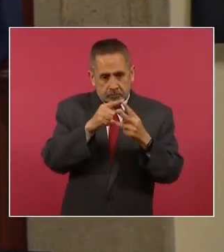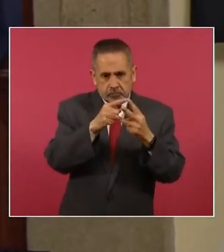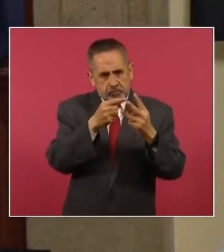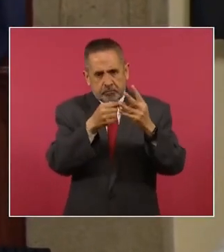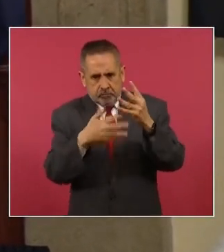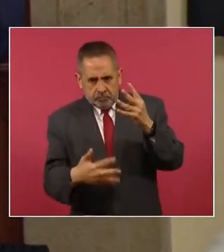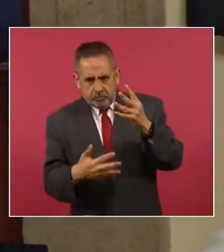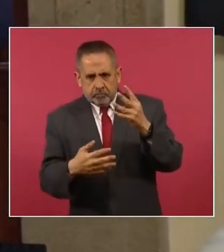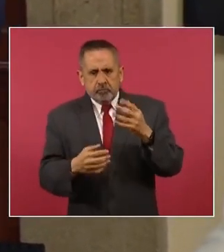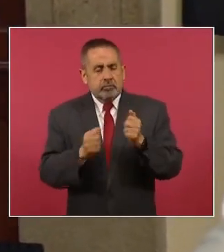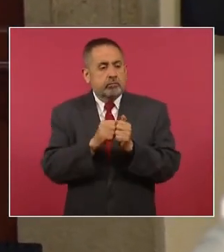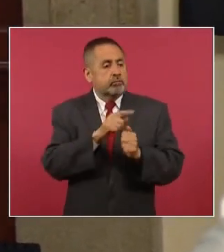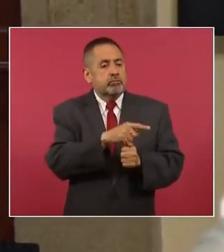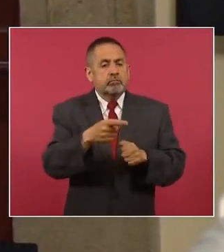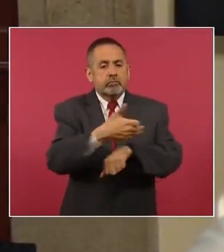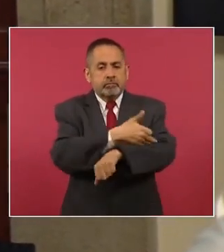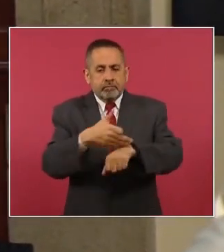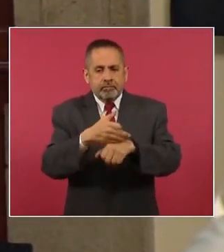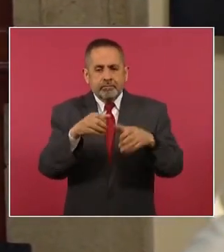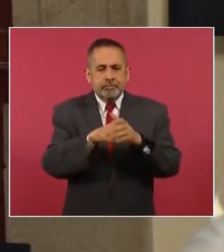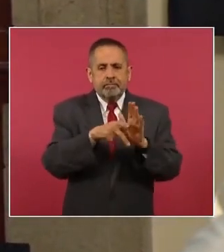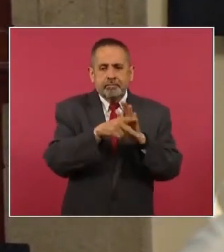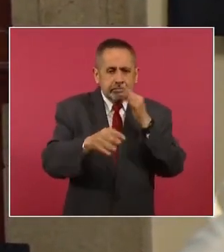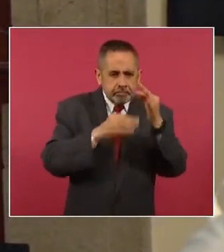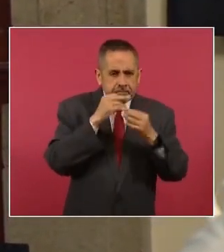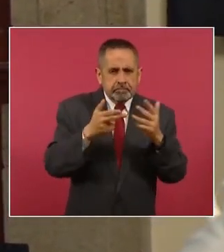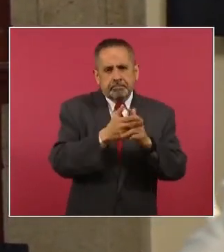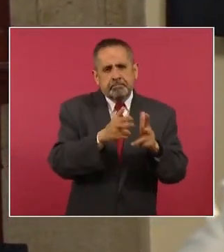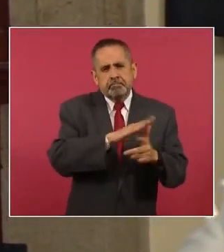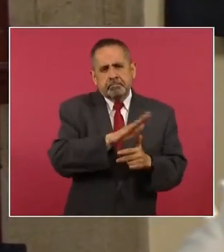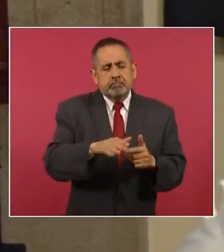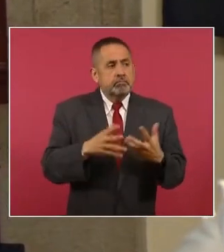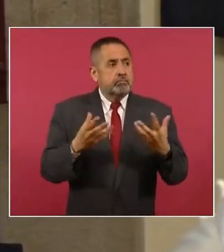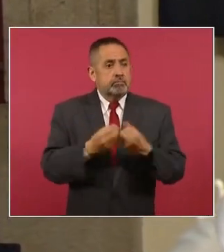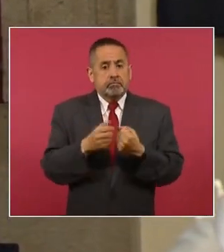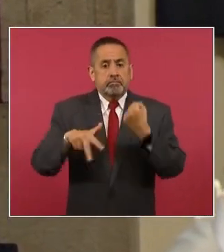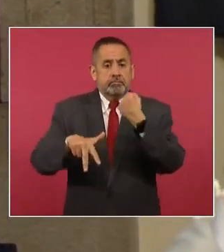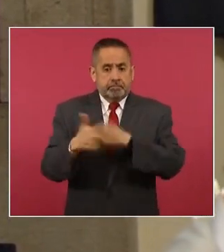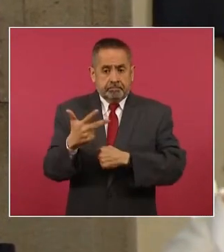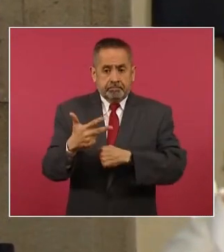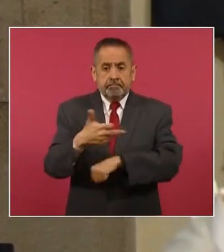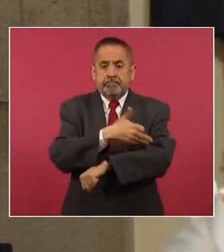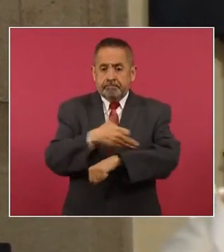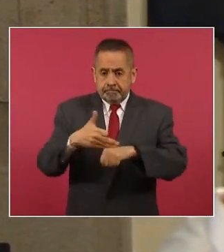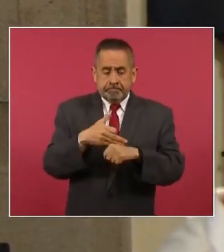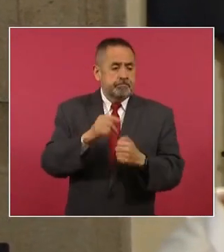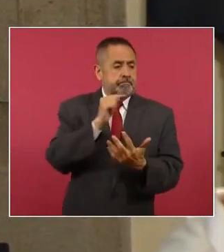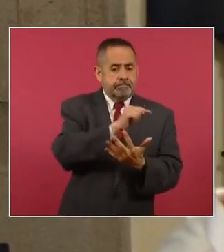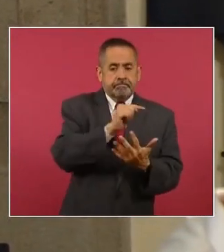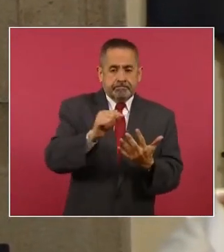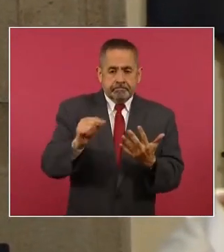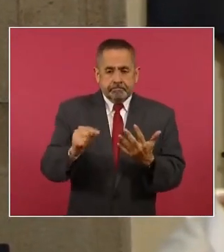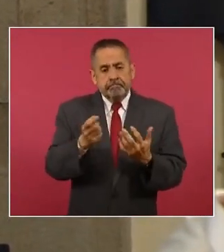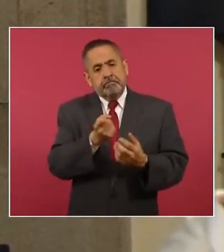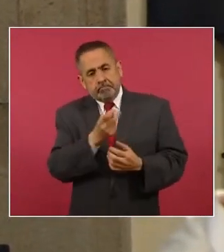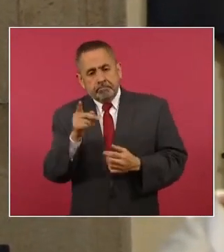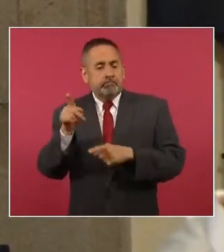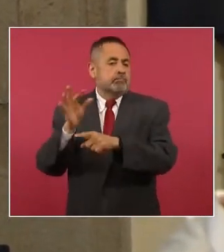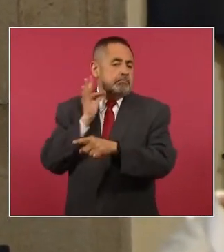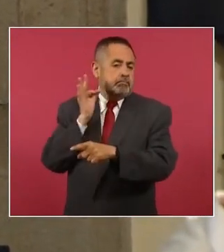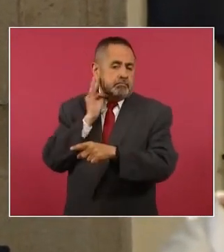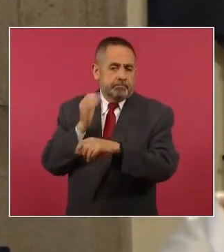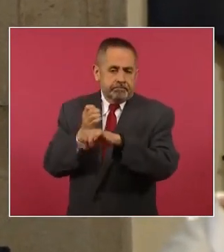la red de familiares de periodistas que han sido asesinados. Somos 13 familias, algunos están en la Fiscalía